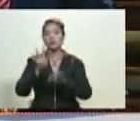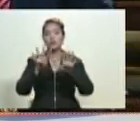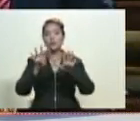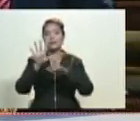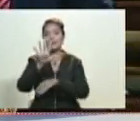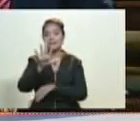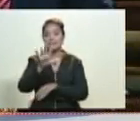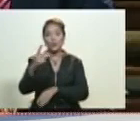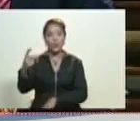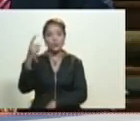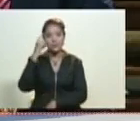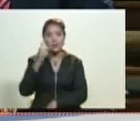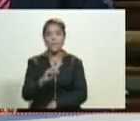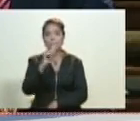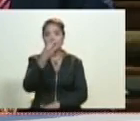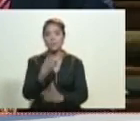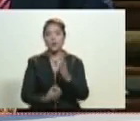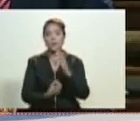6.295 de fecha